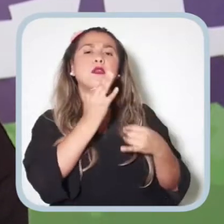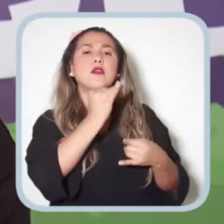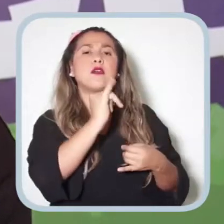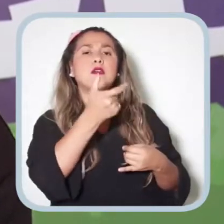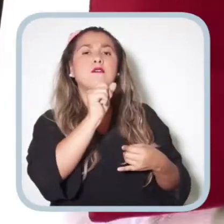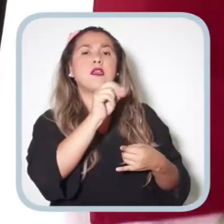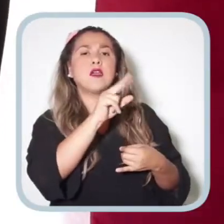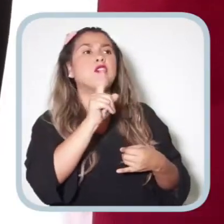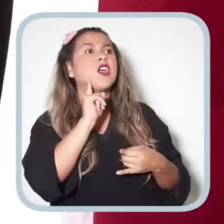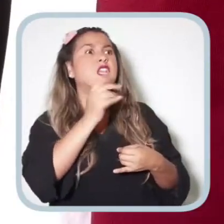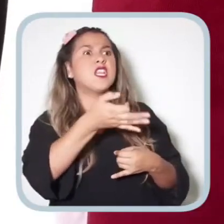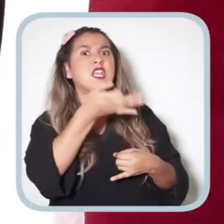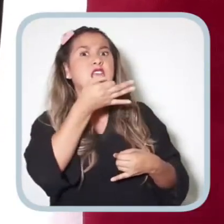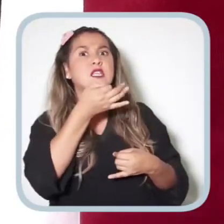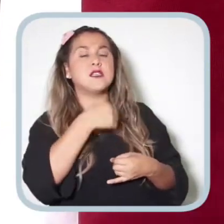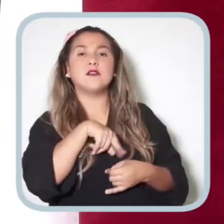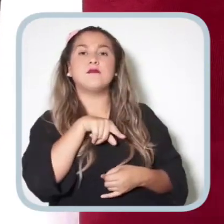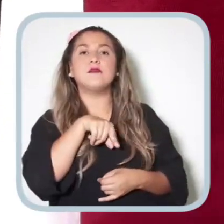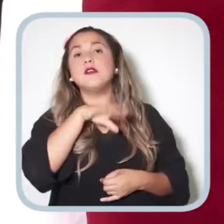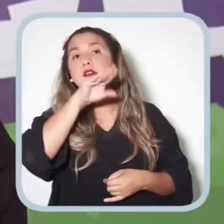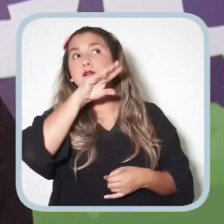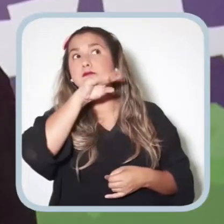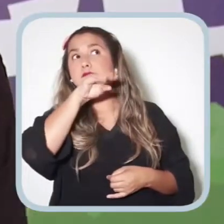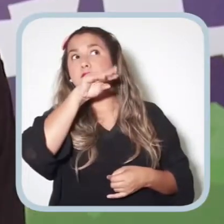que decir?